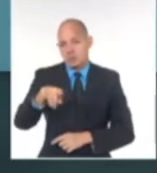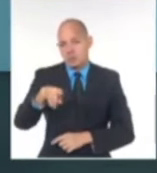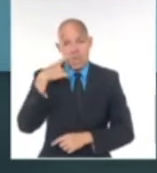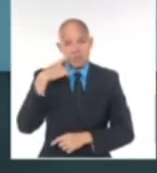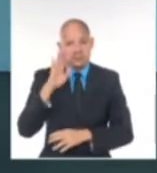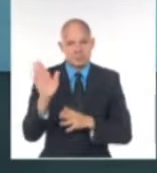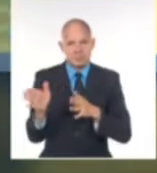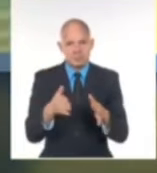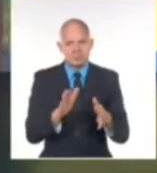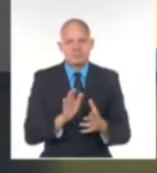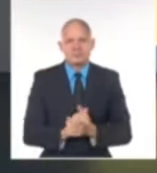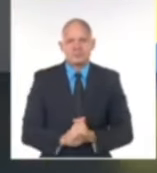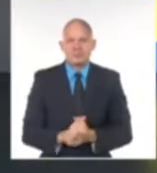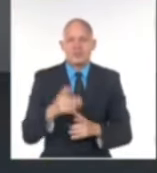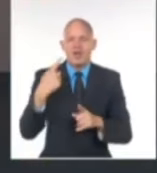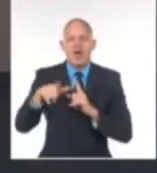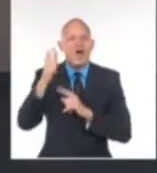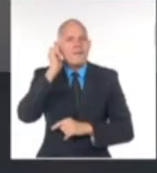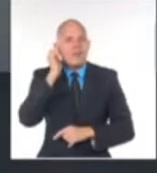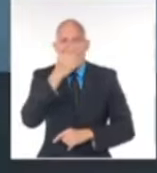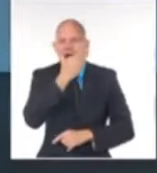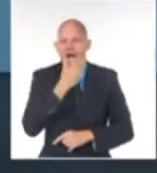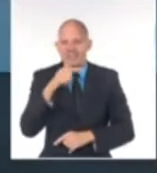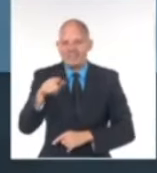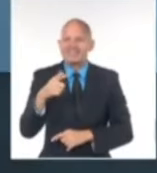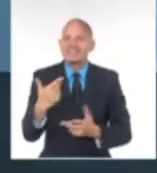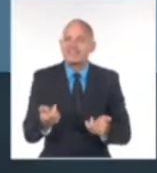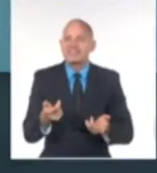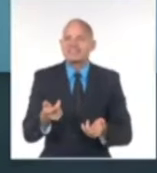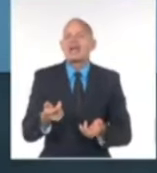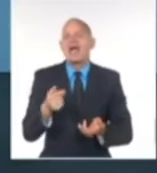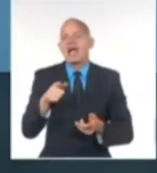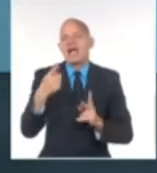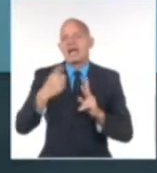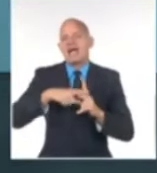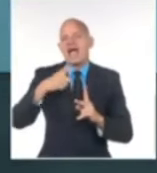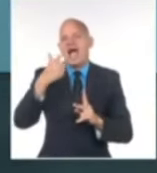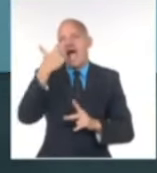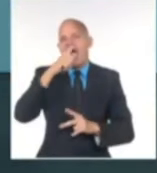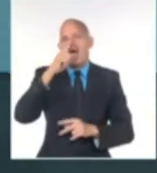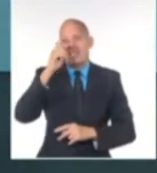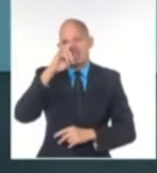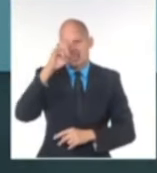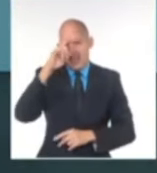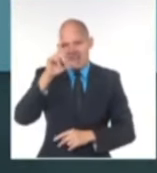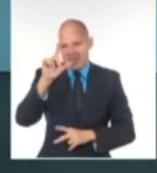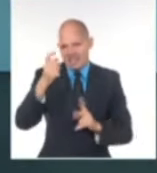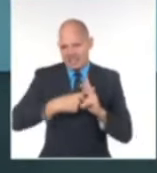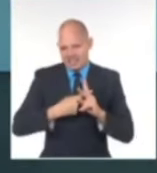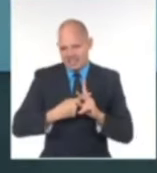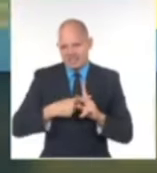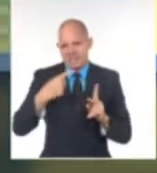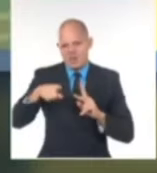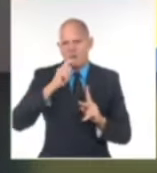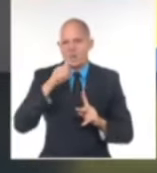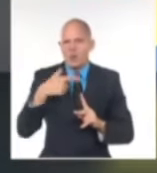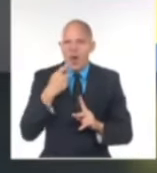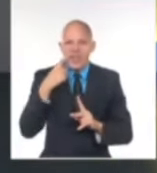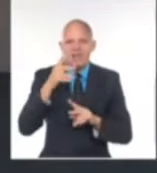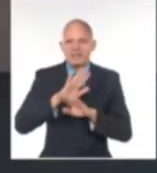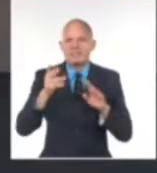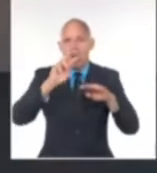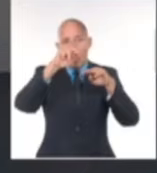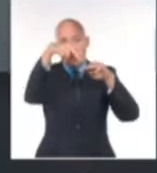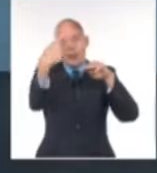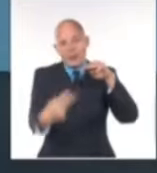En esta jornada, la cubanita Nisley García logró una actuación histórica para nuestro país en las semifinales de la plataforma 10 metros